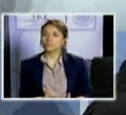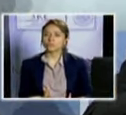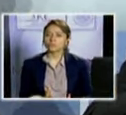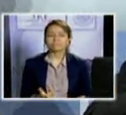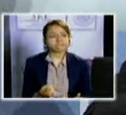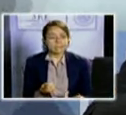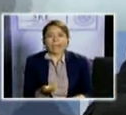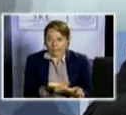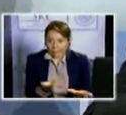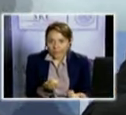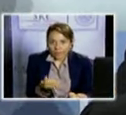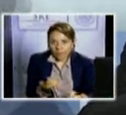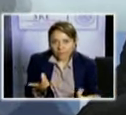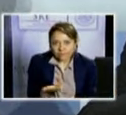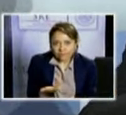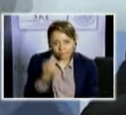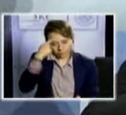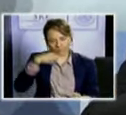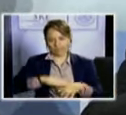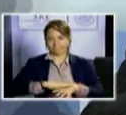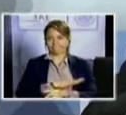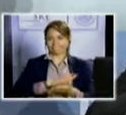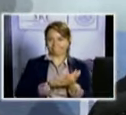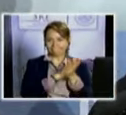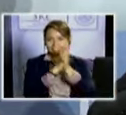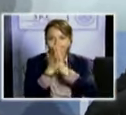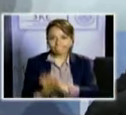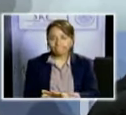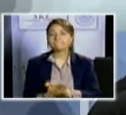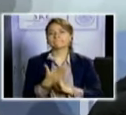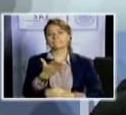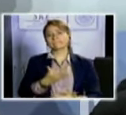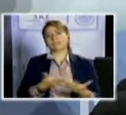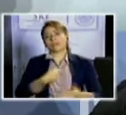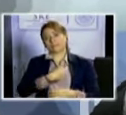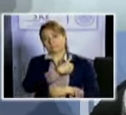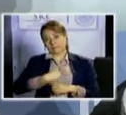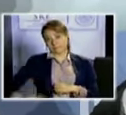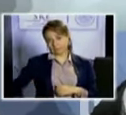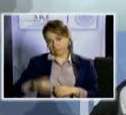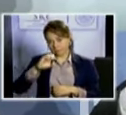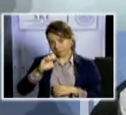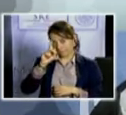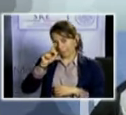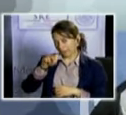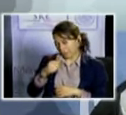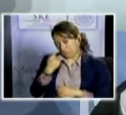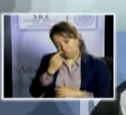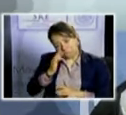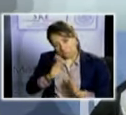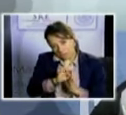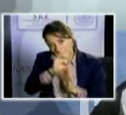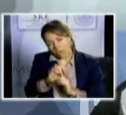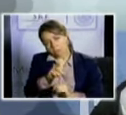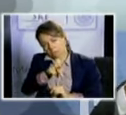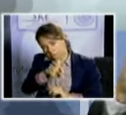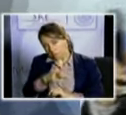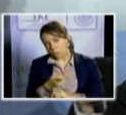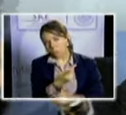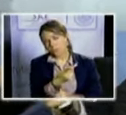anécdota sirve para provocarle, si el presidente Peña Nieto le preguntara, ¿está funcionando el modelo? ¿Usted qué le